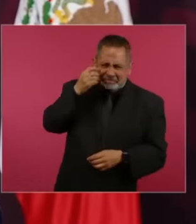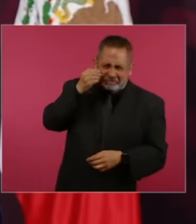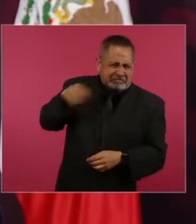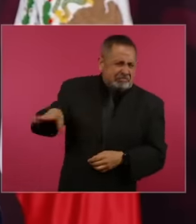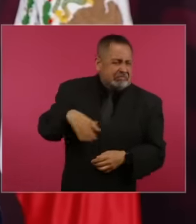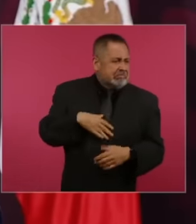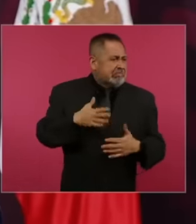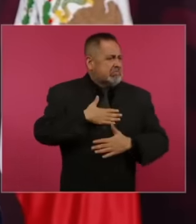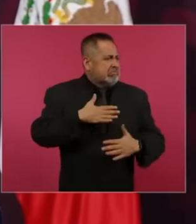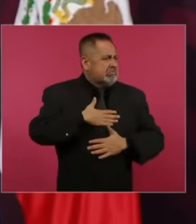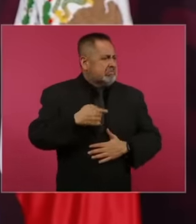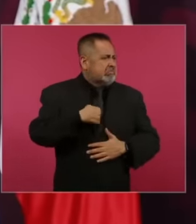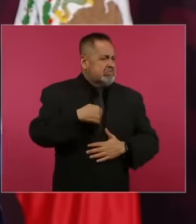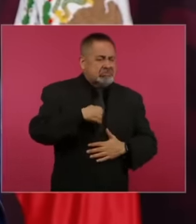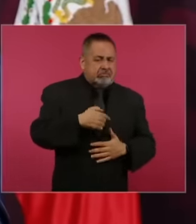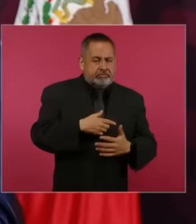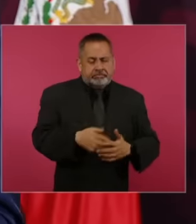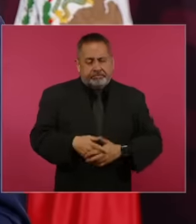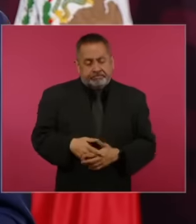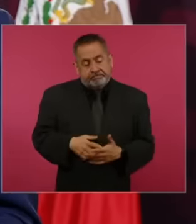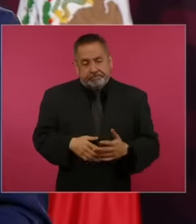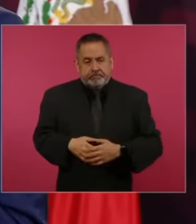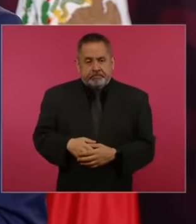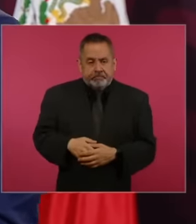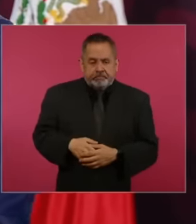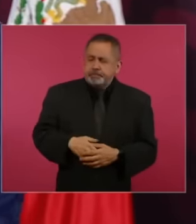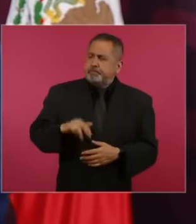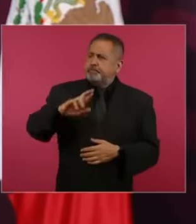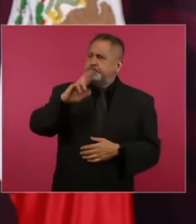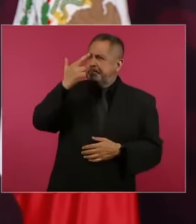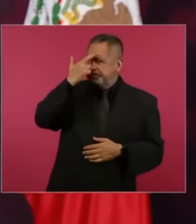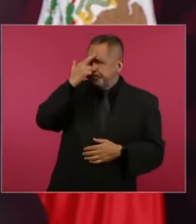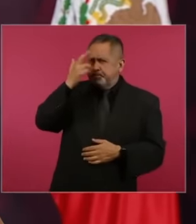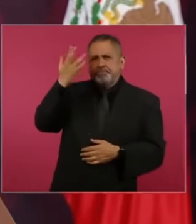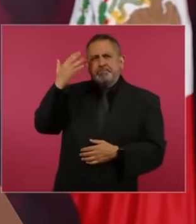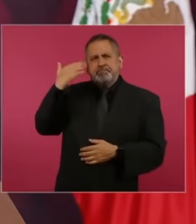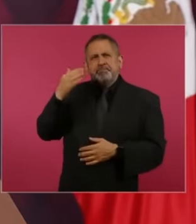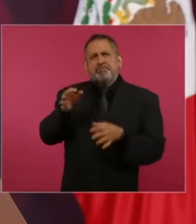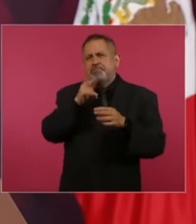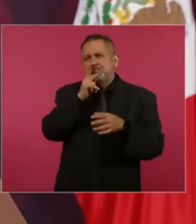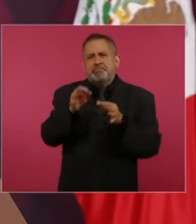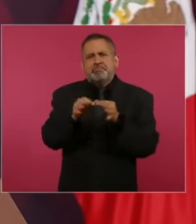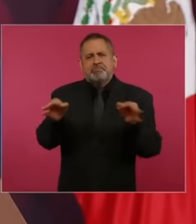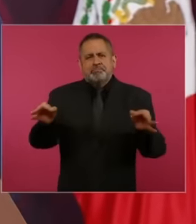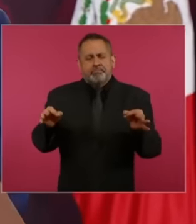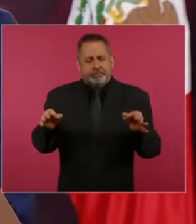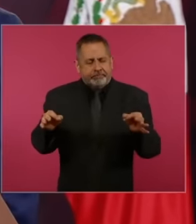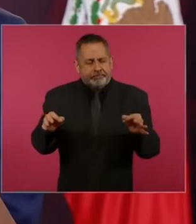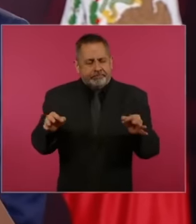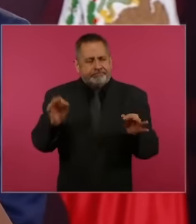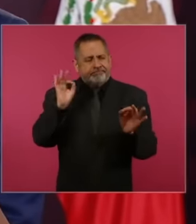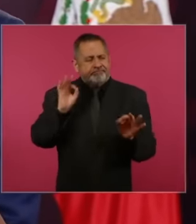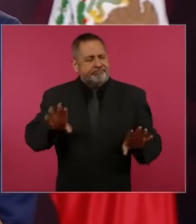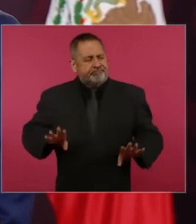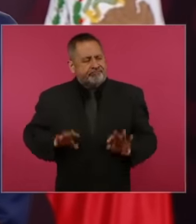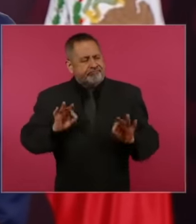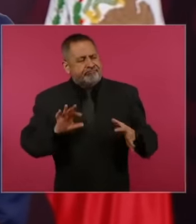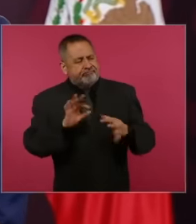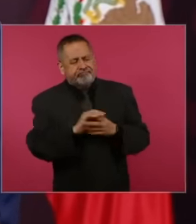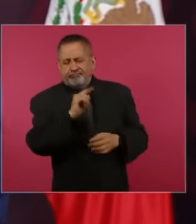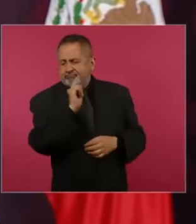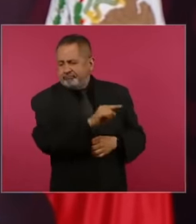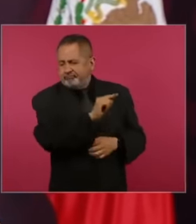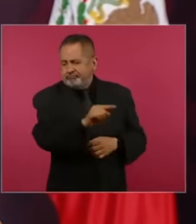Me acordaba yo de una frase que aplica, ¿no?, para